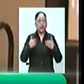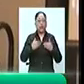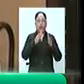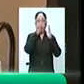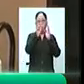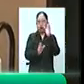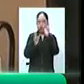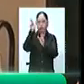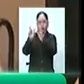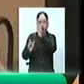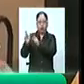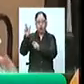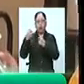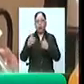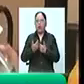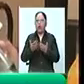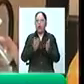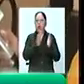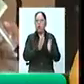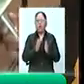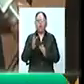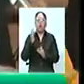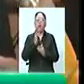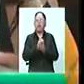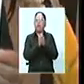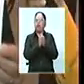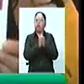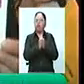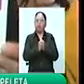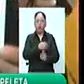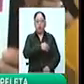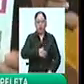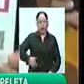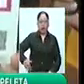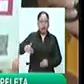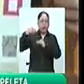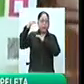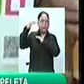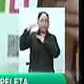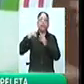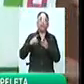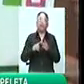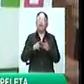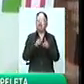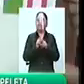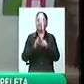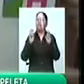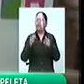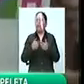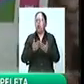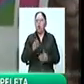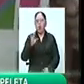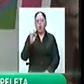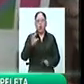al sorteo para quienes están pugnando por la gobernación de Santa Cruz. Tenemos aquí la ubicación de la franja, los